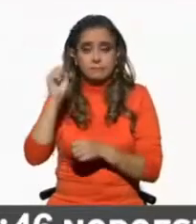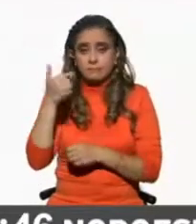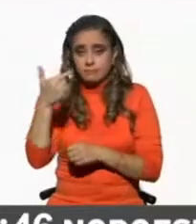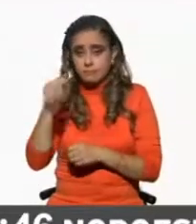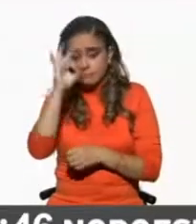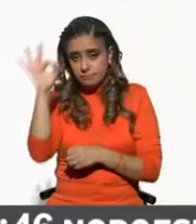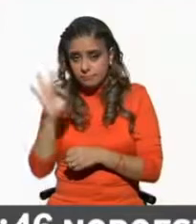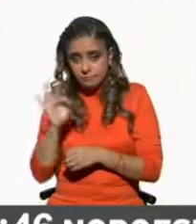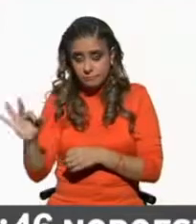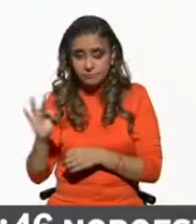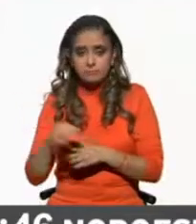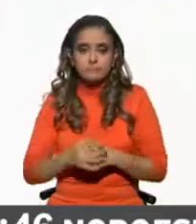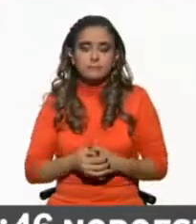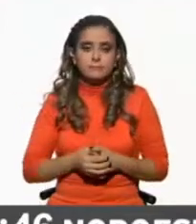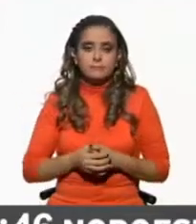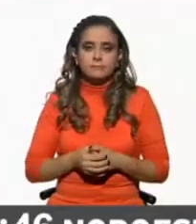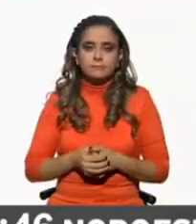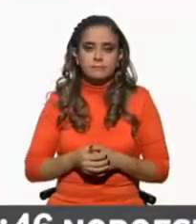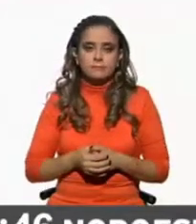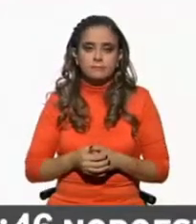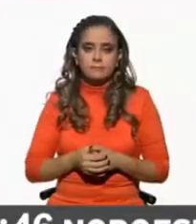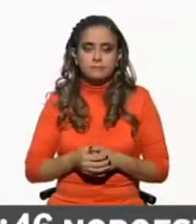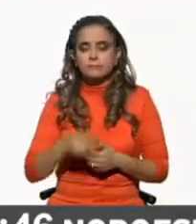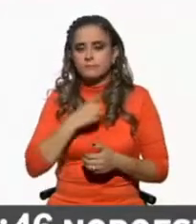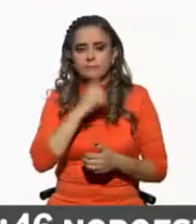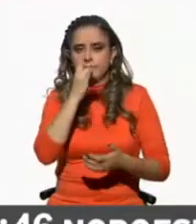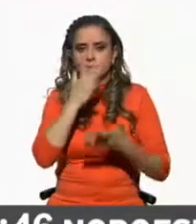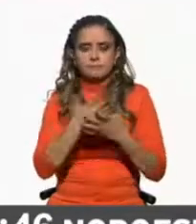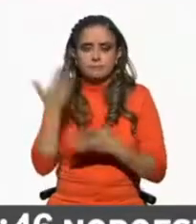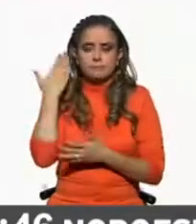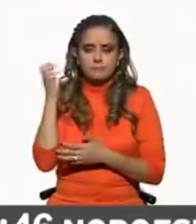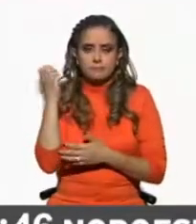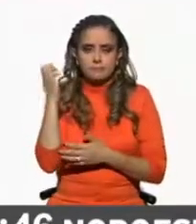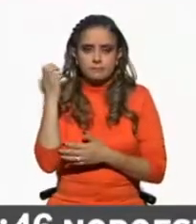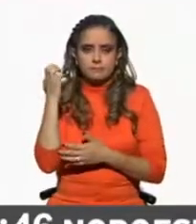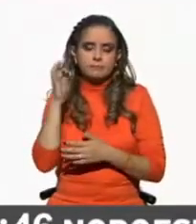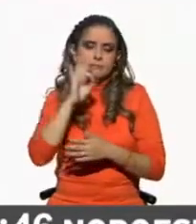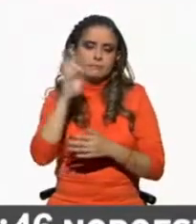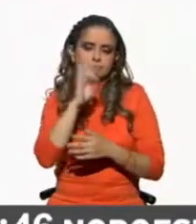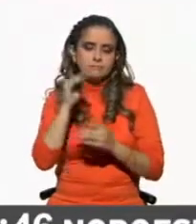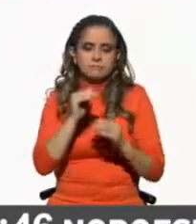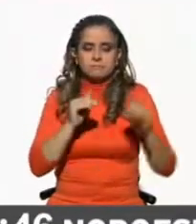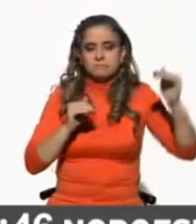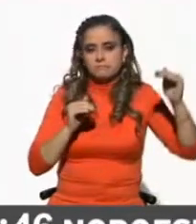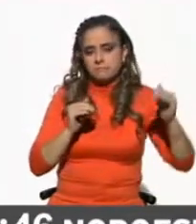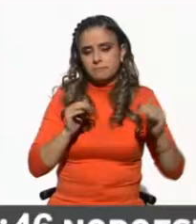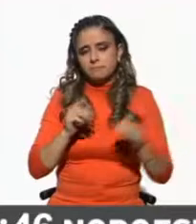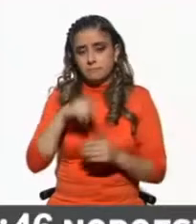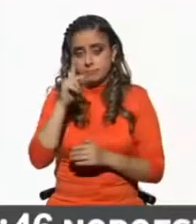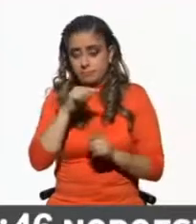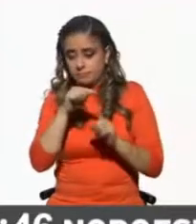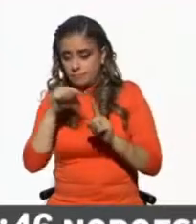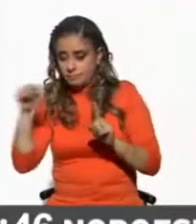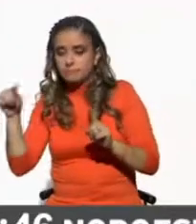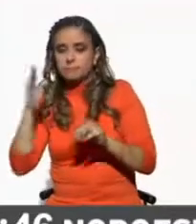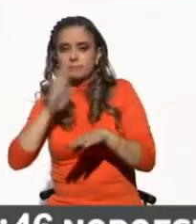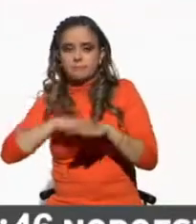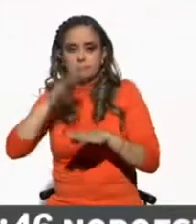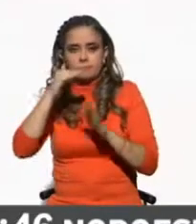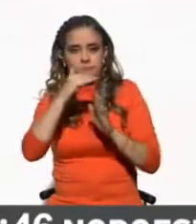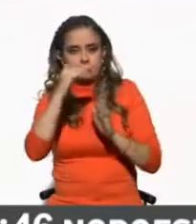67%. Te decía, solamente excepción de enero, que puede ser un dato fuera de rango, pero yo creo que los otros son más